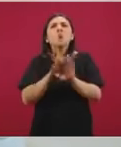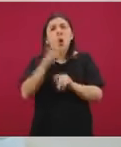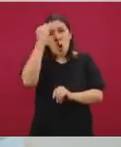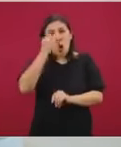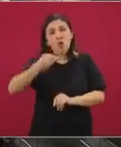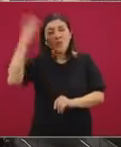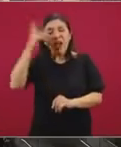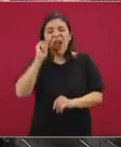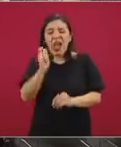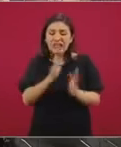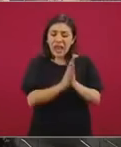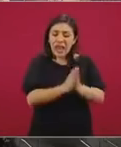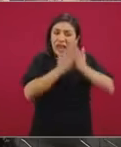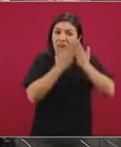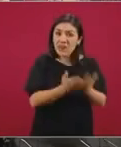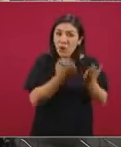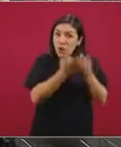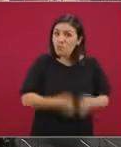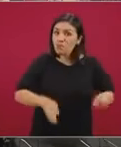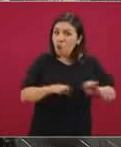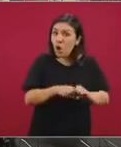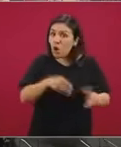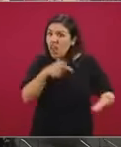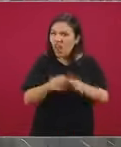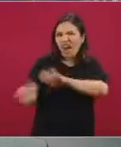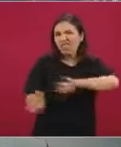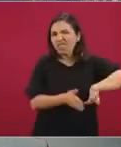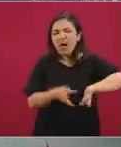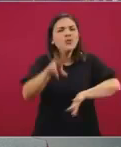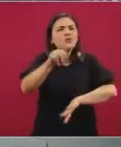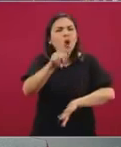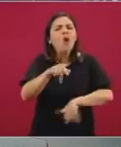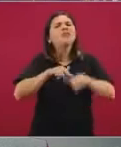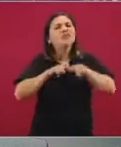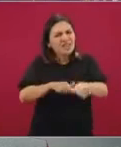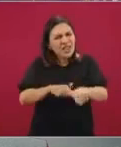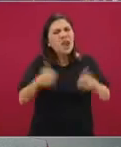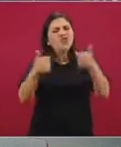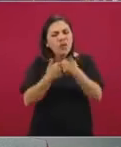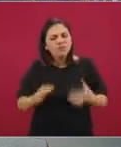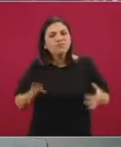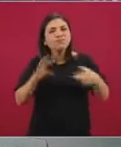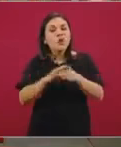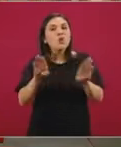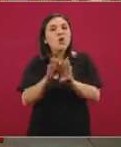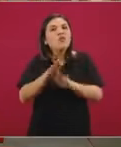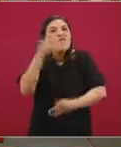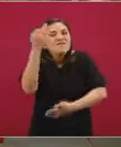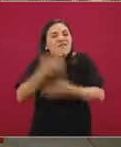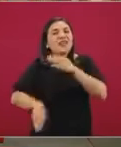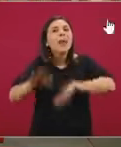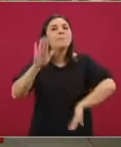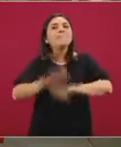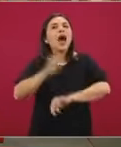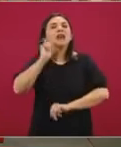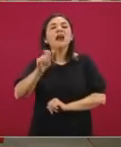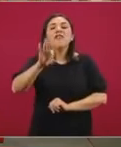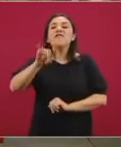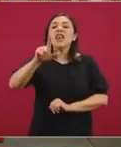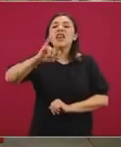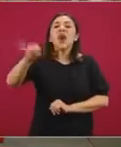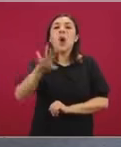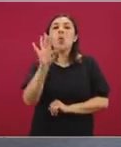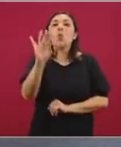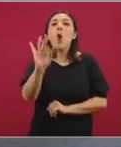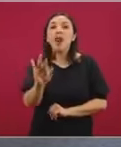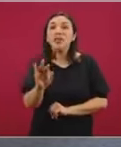el tema de la literatura infantil y juvenil, pero que pudiéramos mantener todavía en suspenso la FILIC 40, porque justo